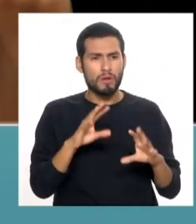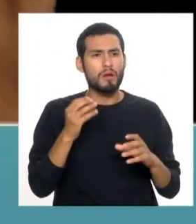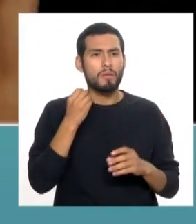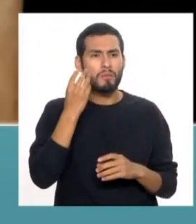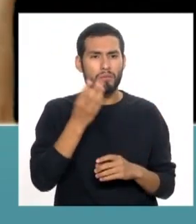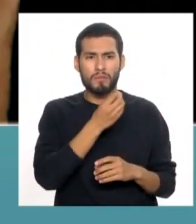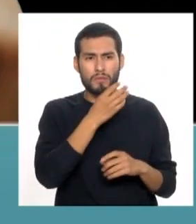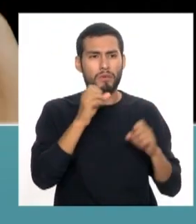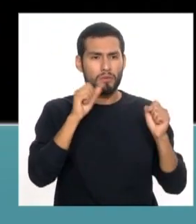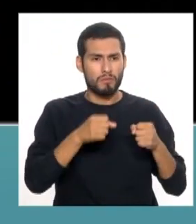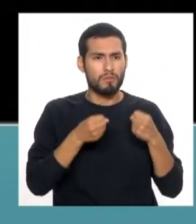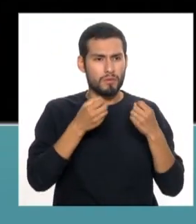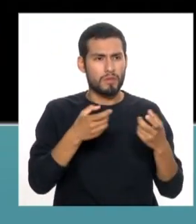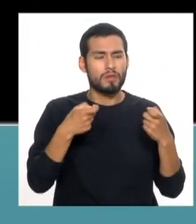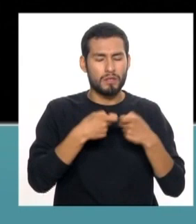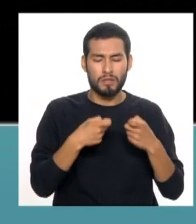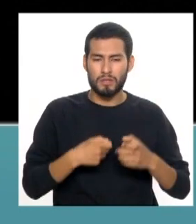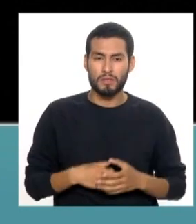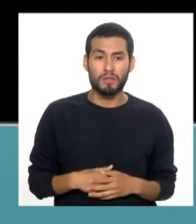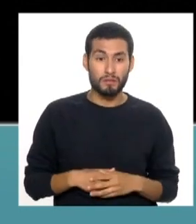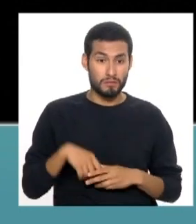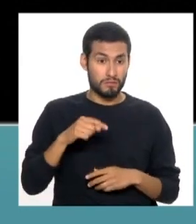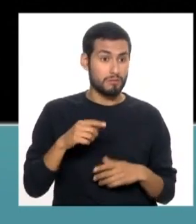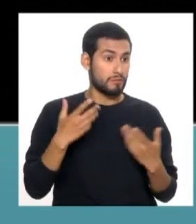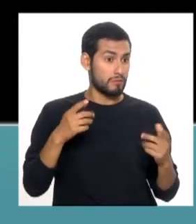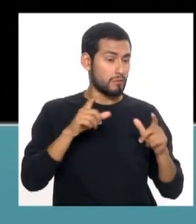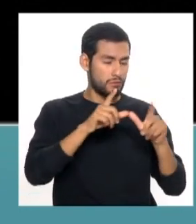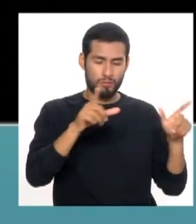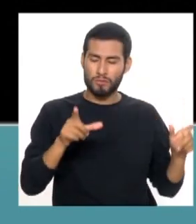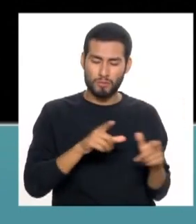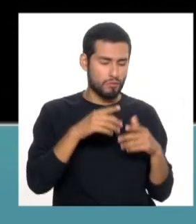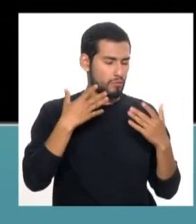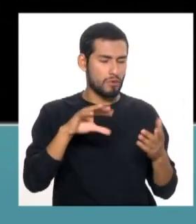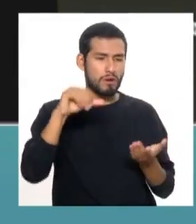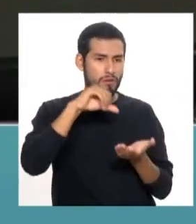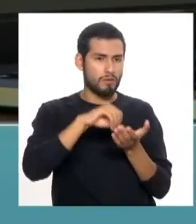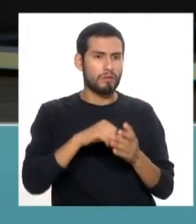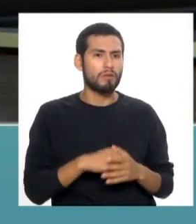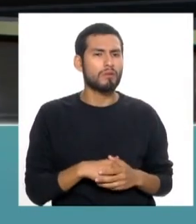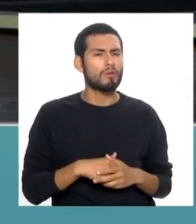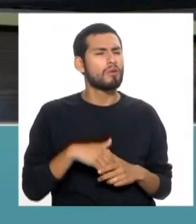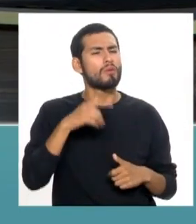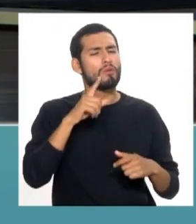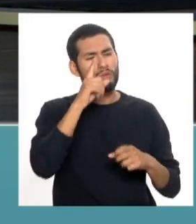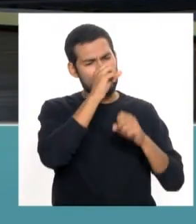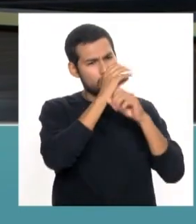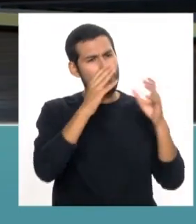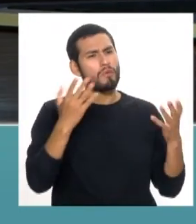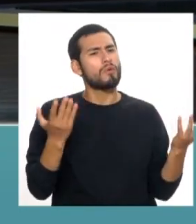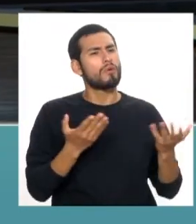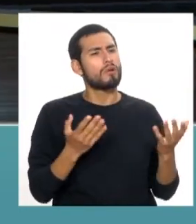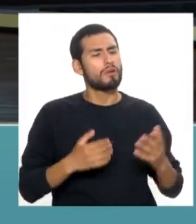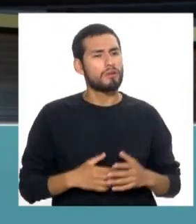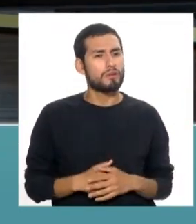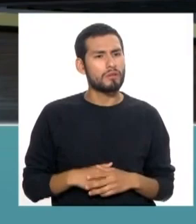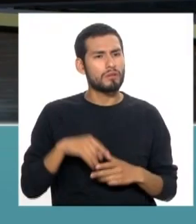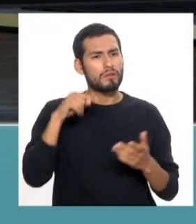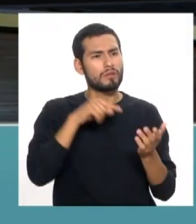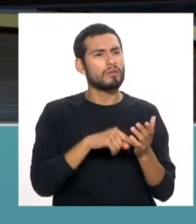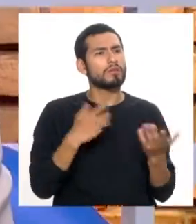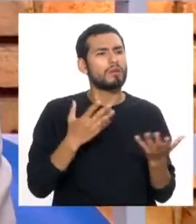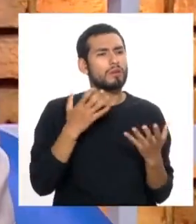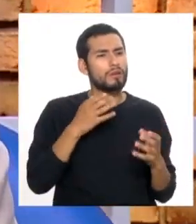planta puede generar electricidad. Por eso es aplicable a cualquier parque también. A cualquier parque. Distrito. Ahora, ¿cuál es tu sueño? ¿Hacia dónde miras? ¿Hacia